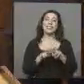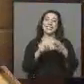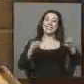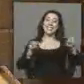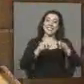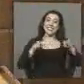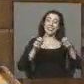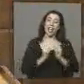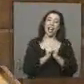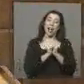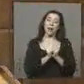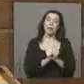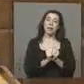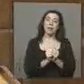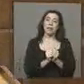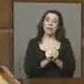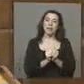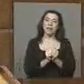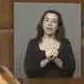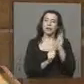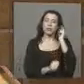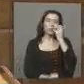particularmente a los...